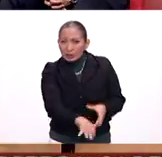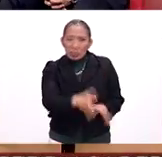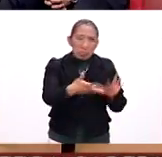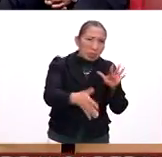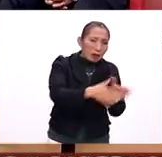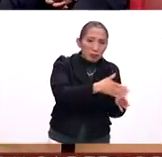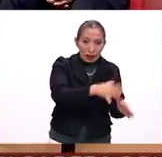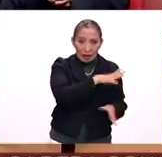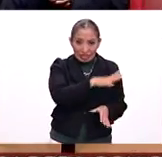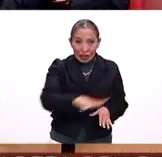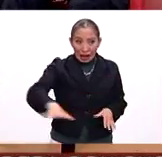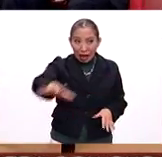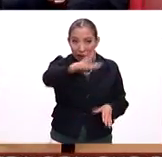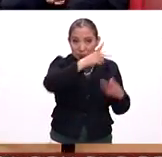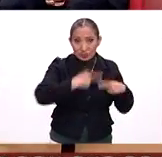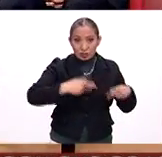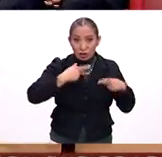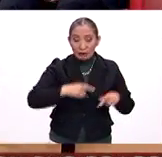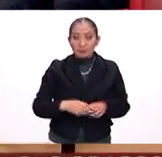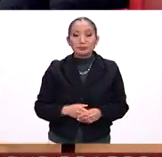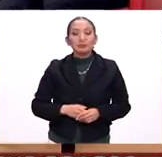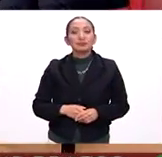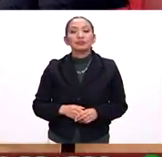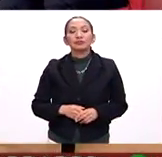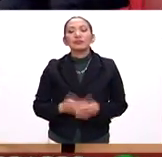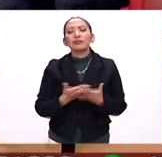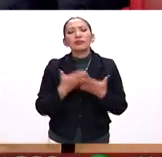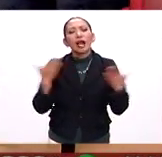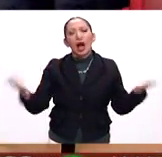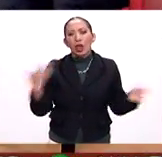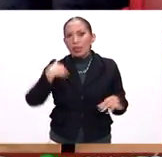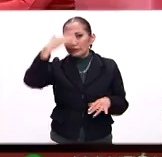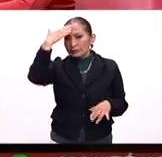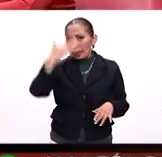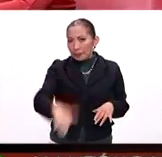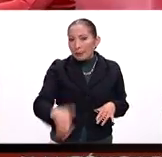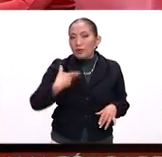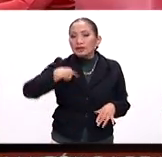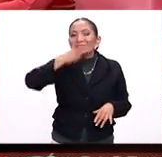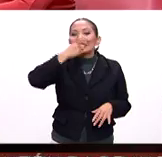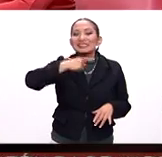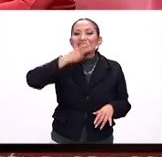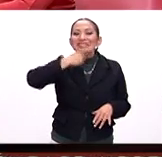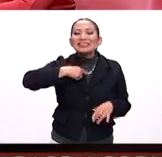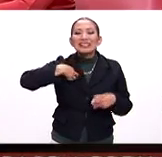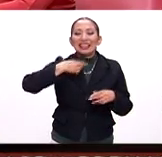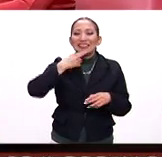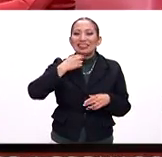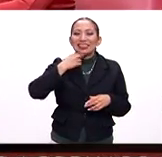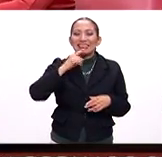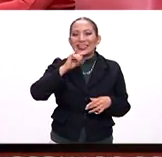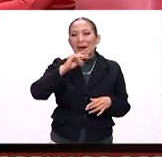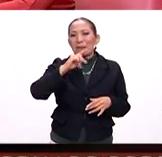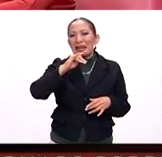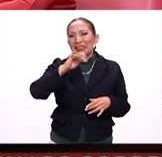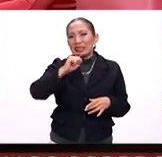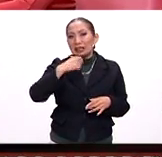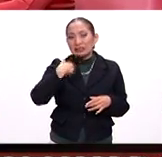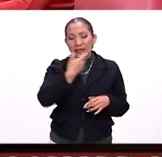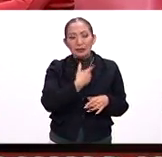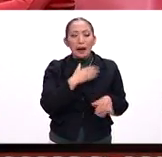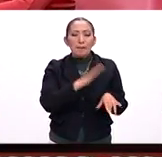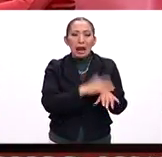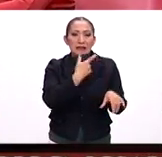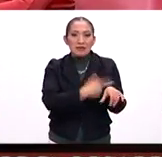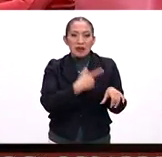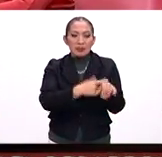de manera generalizada de la población que nos contestó. Claro. Ahora, sabemos que la diabetes es la enfermedad que más